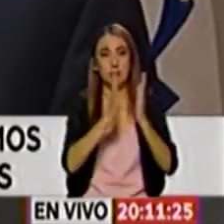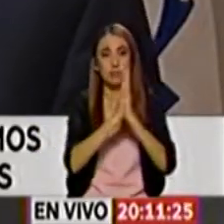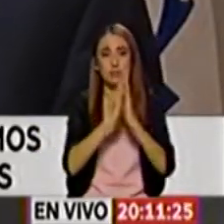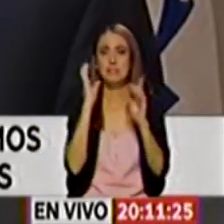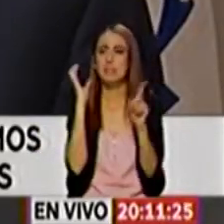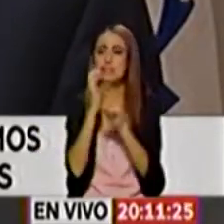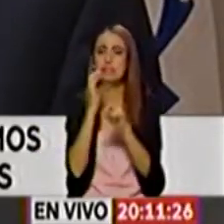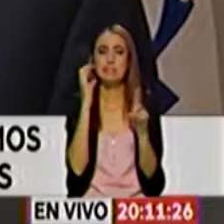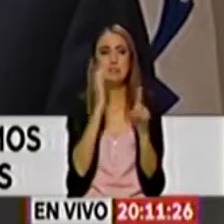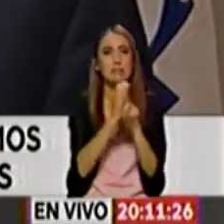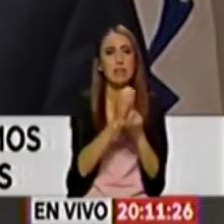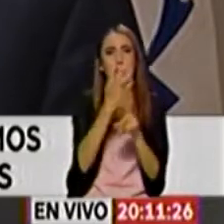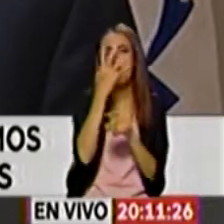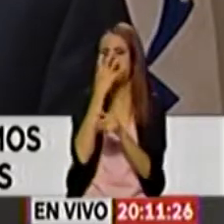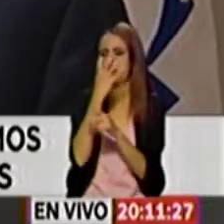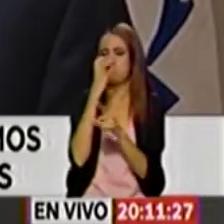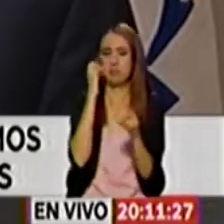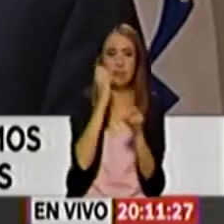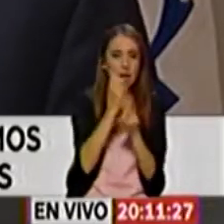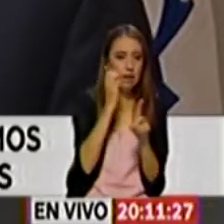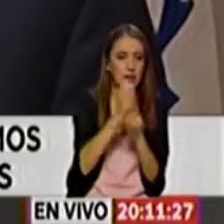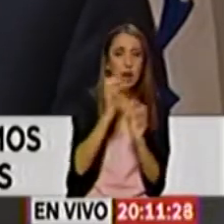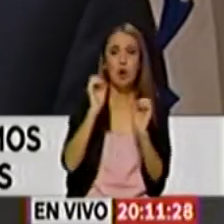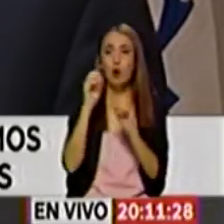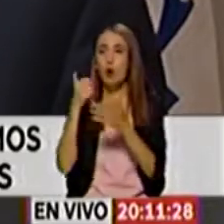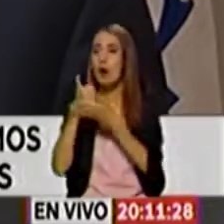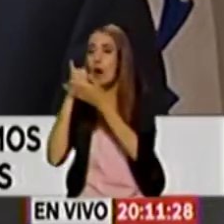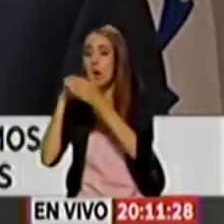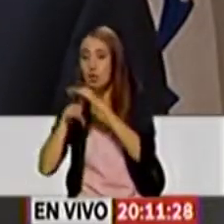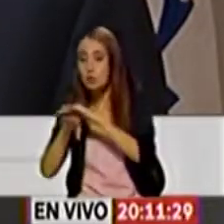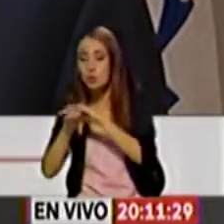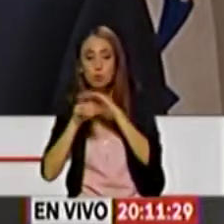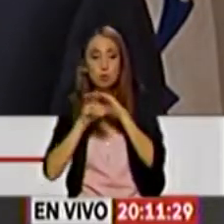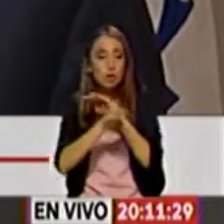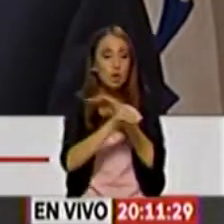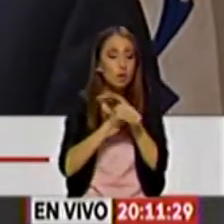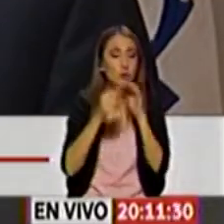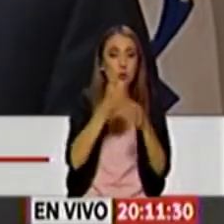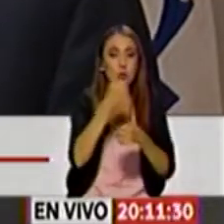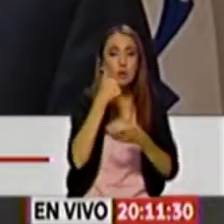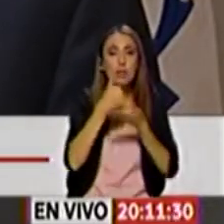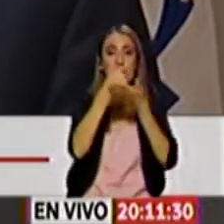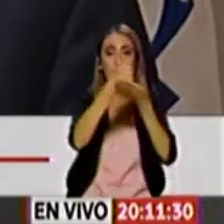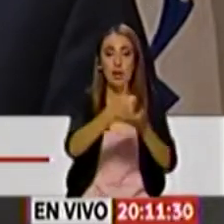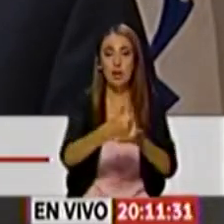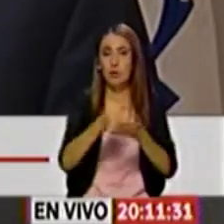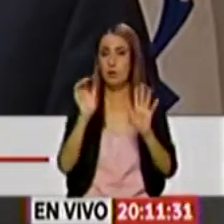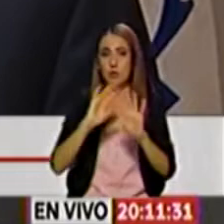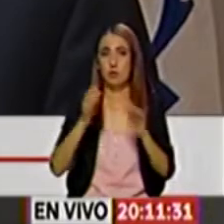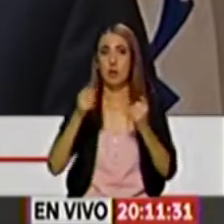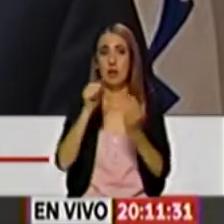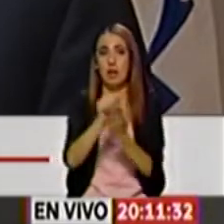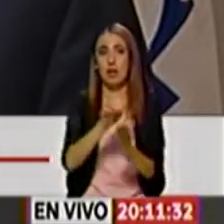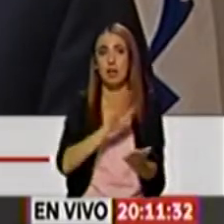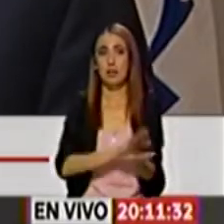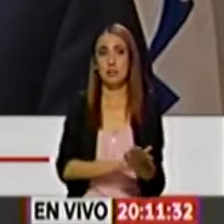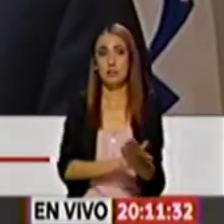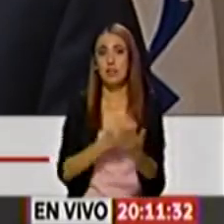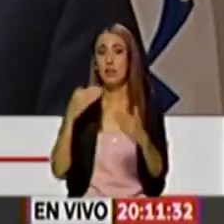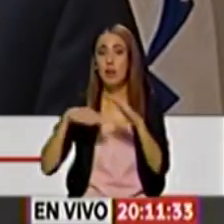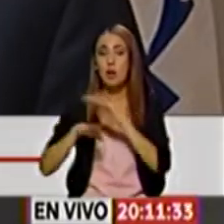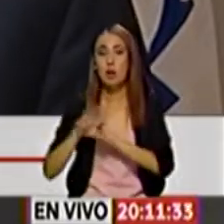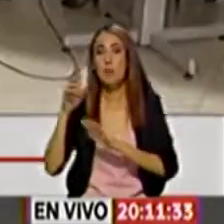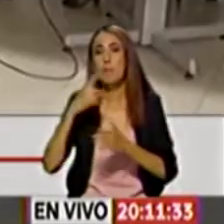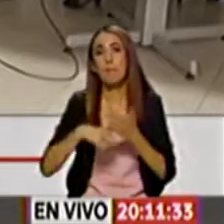a través de dicho alguno de esta propuesta de palancas está